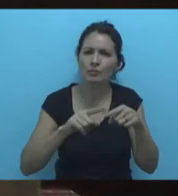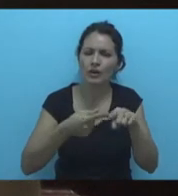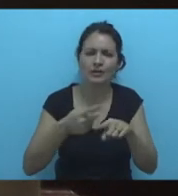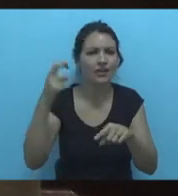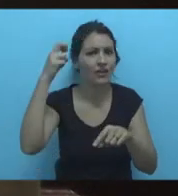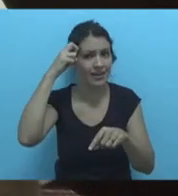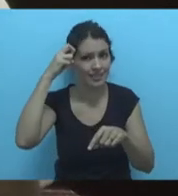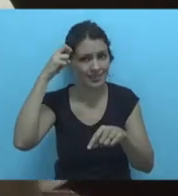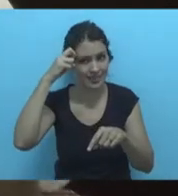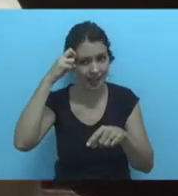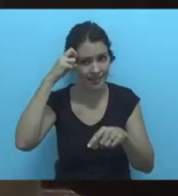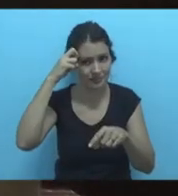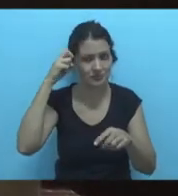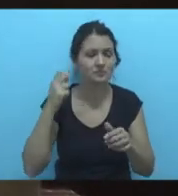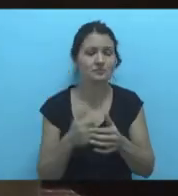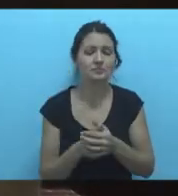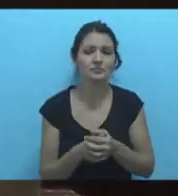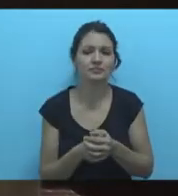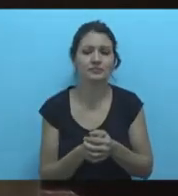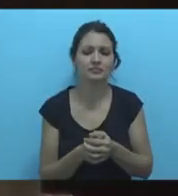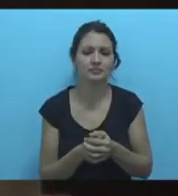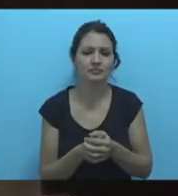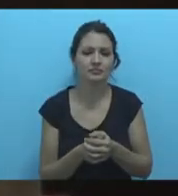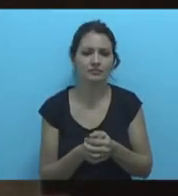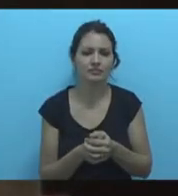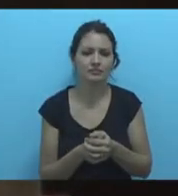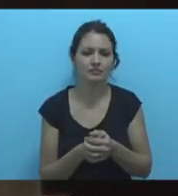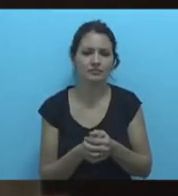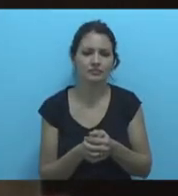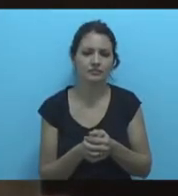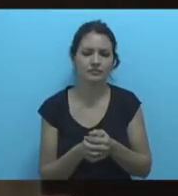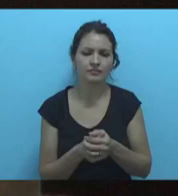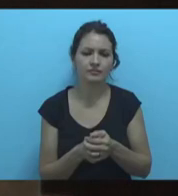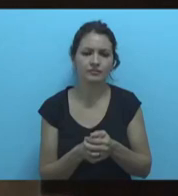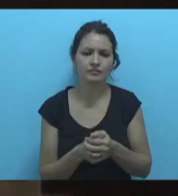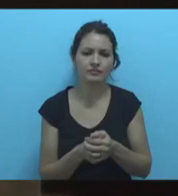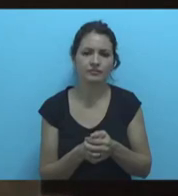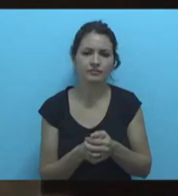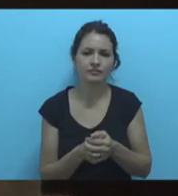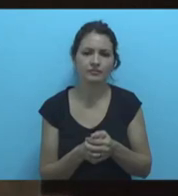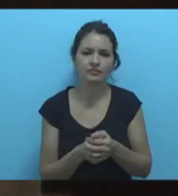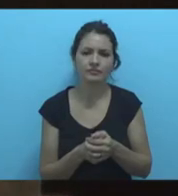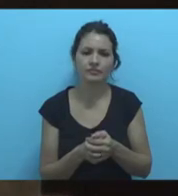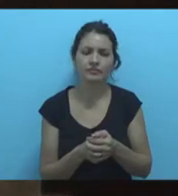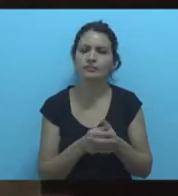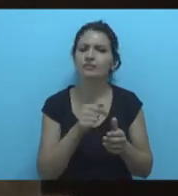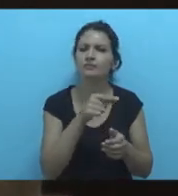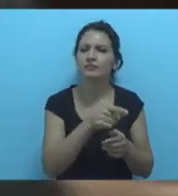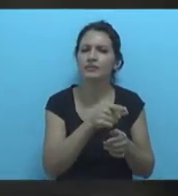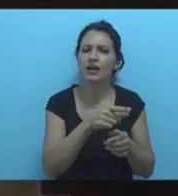Radical Intransigente, esa interesante experiencia política que signó la política de nuestro país. A partir